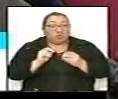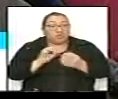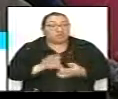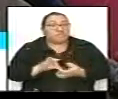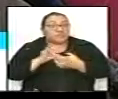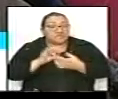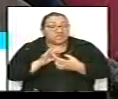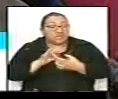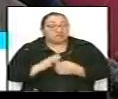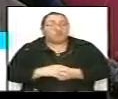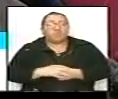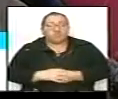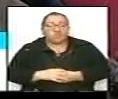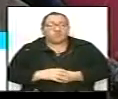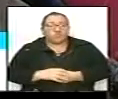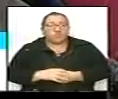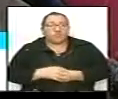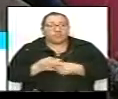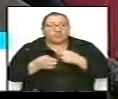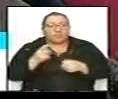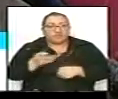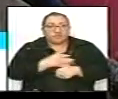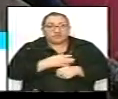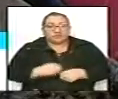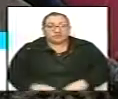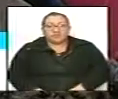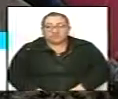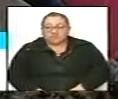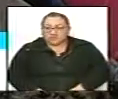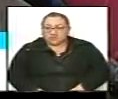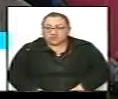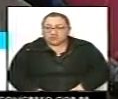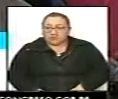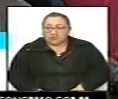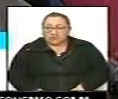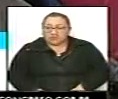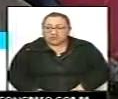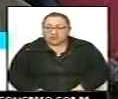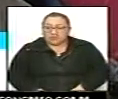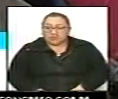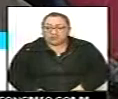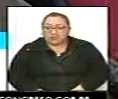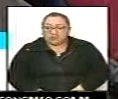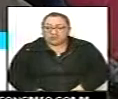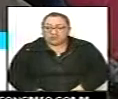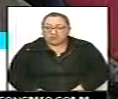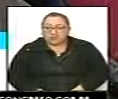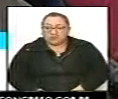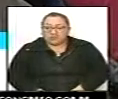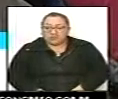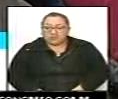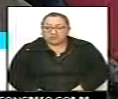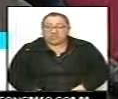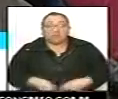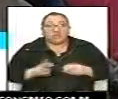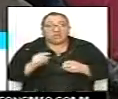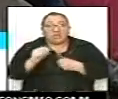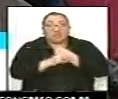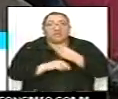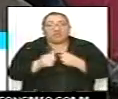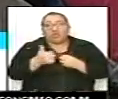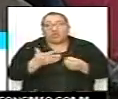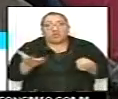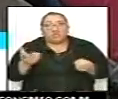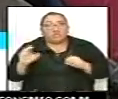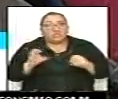y, como se ha señalado ya por parte de algunos parlamentarios, mientras el país está en otra cosa. No estamos